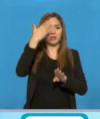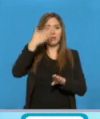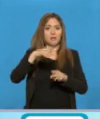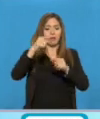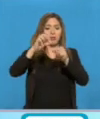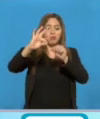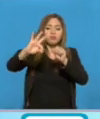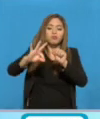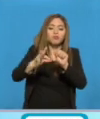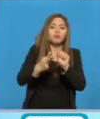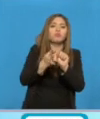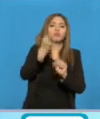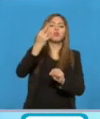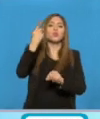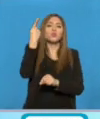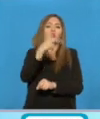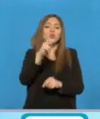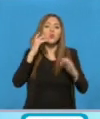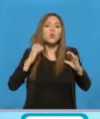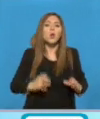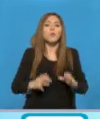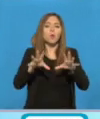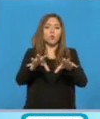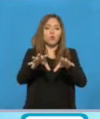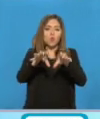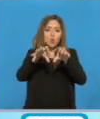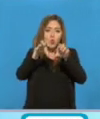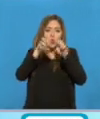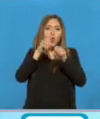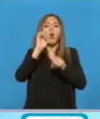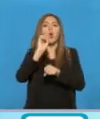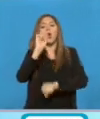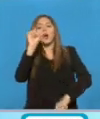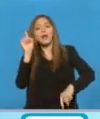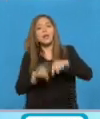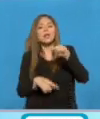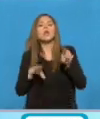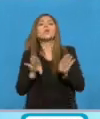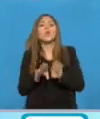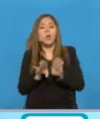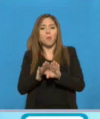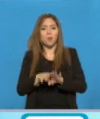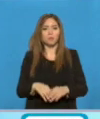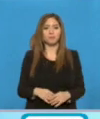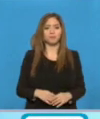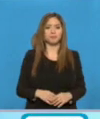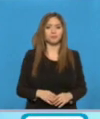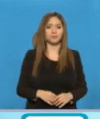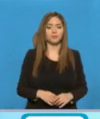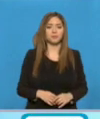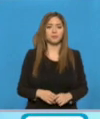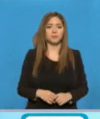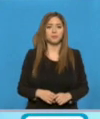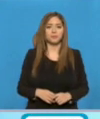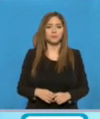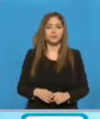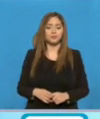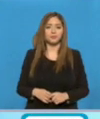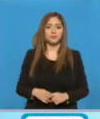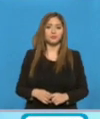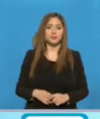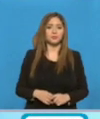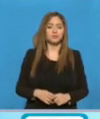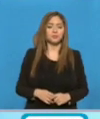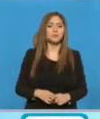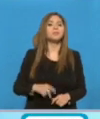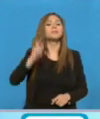ahora muchas veces el propio cuerpo los absorbe Ajá. o se tienen que quitar. Ah, sí, Así es. claro. ¿De qué lo agarran? Aquí lo que sucede es que nosotros tomamos